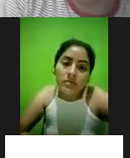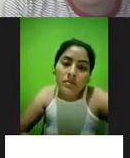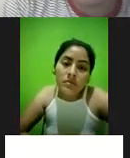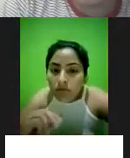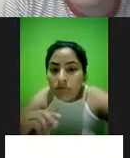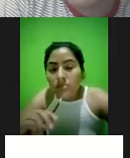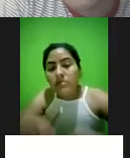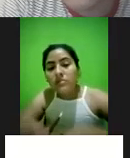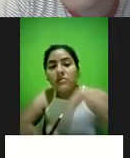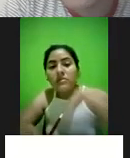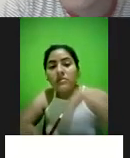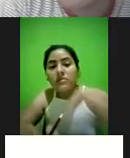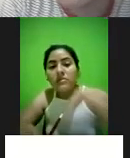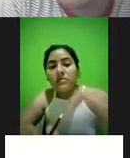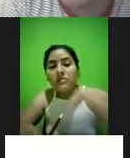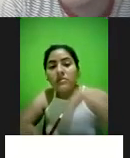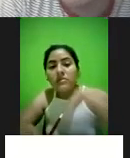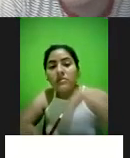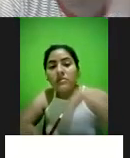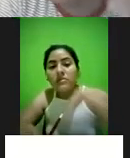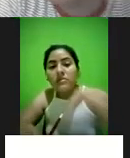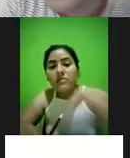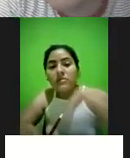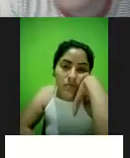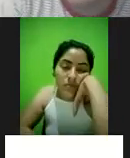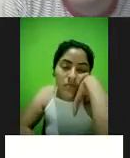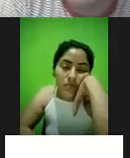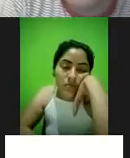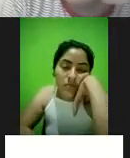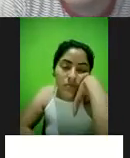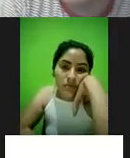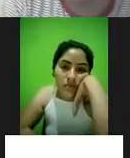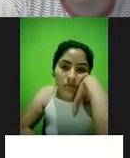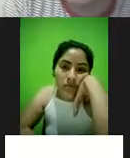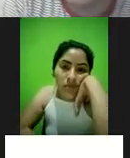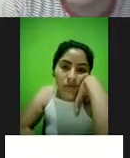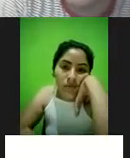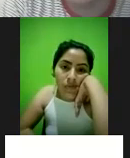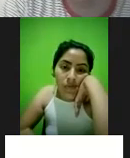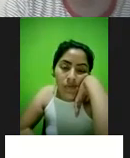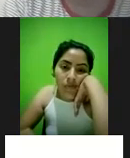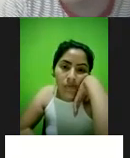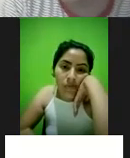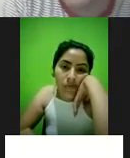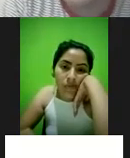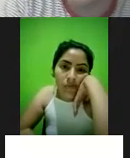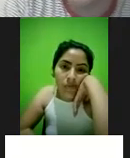En un conjunto de todos estos átomos dan una molécula. Ahí está el ácido